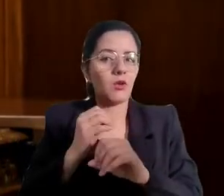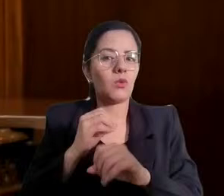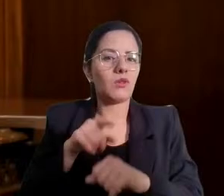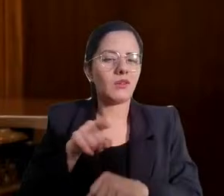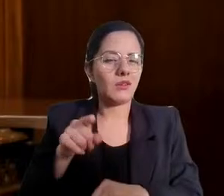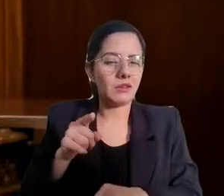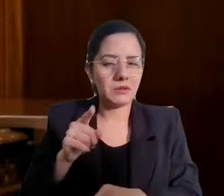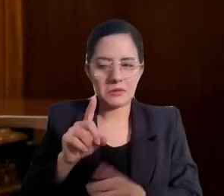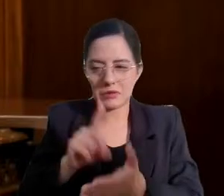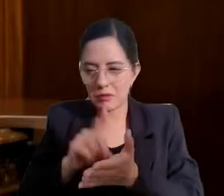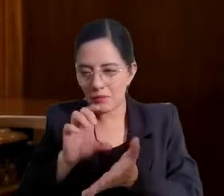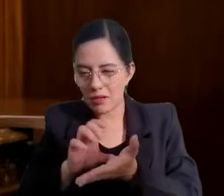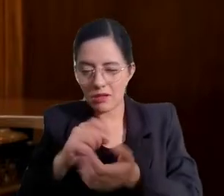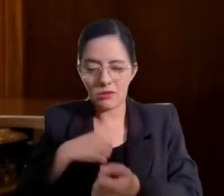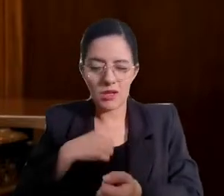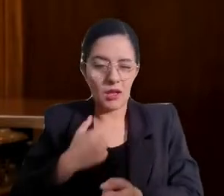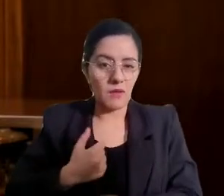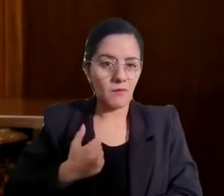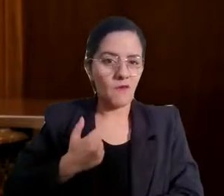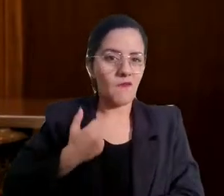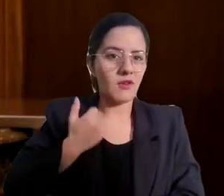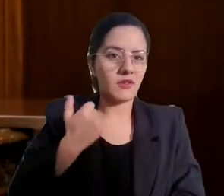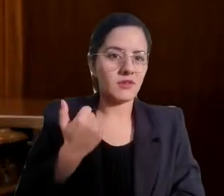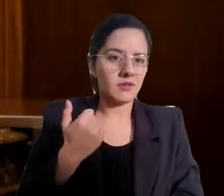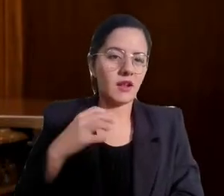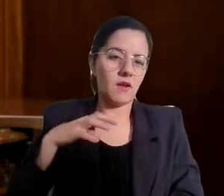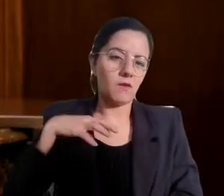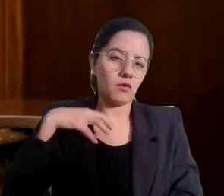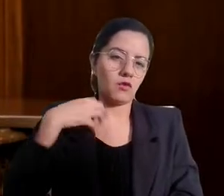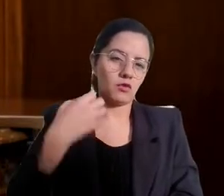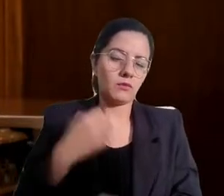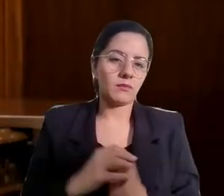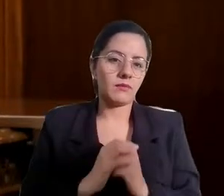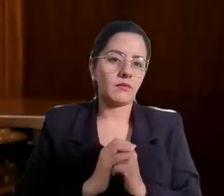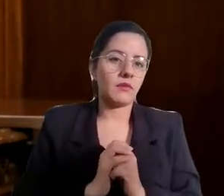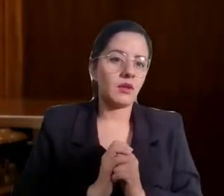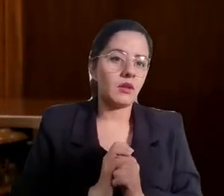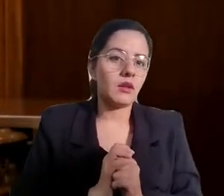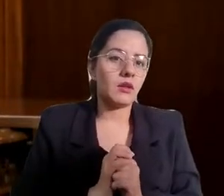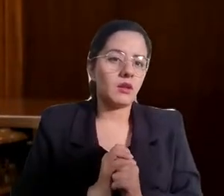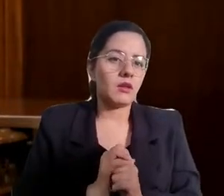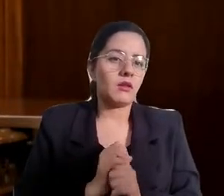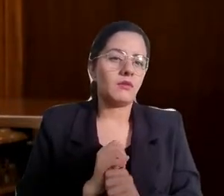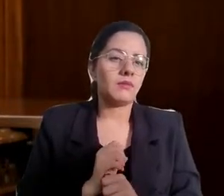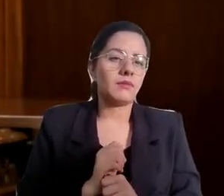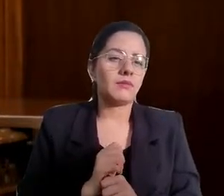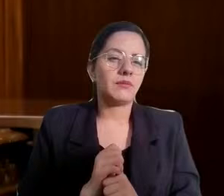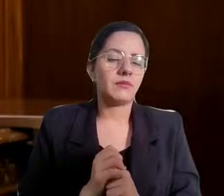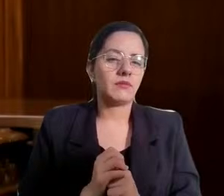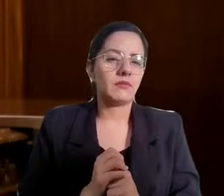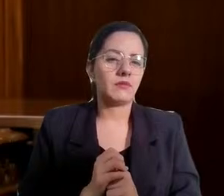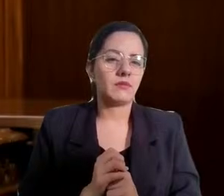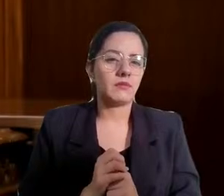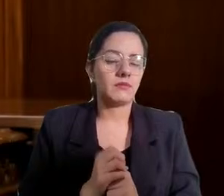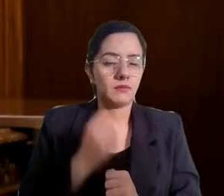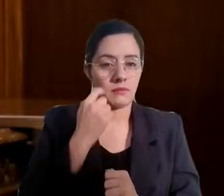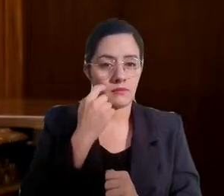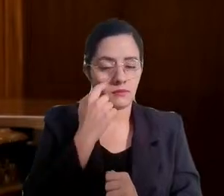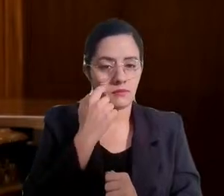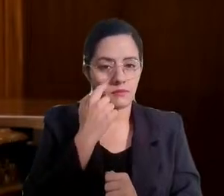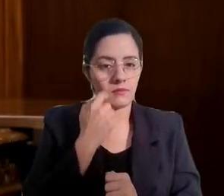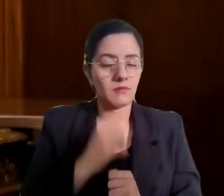la condición que viven. De la narrativa anterior se colige que de